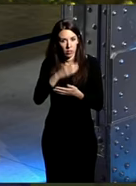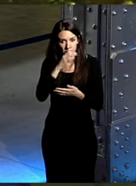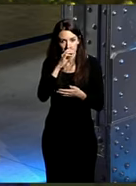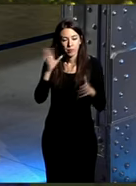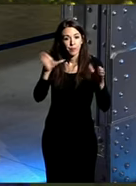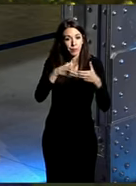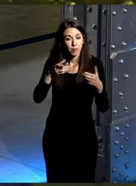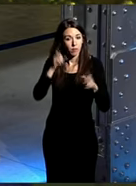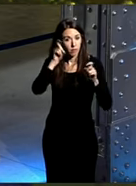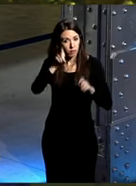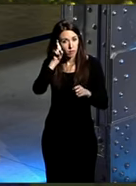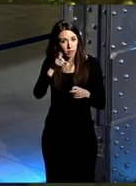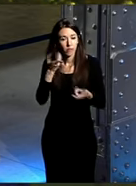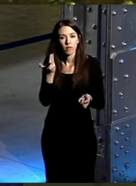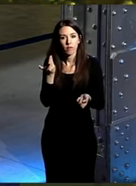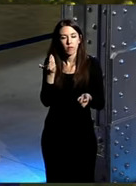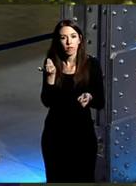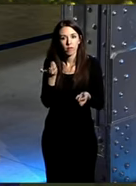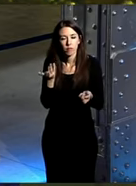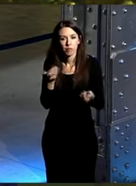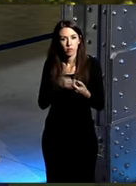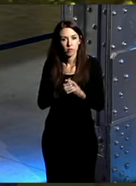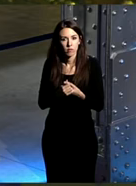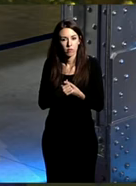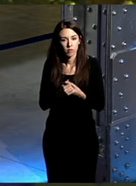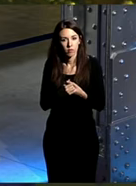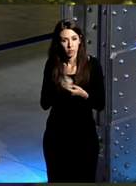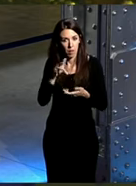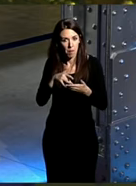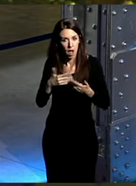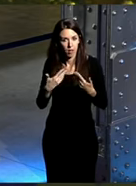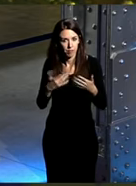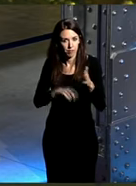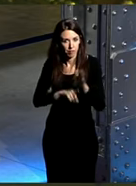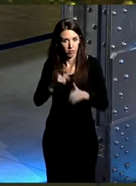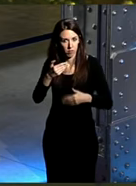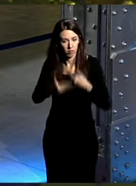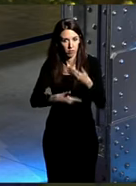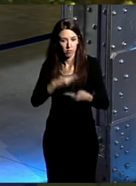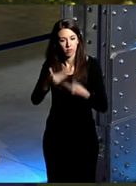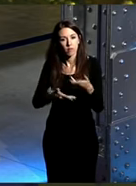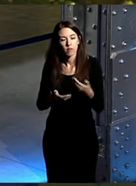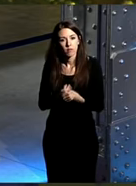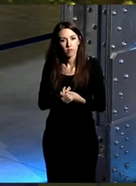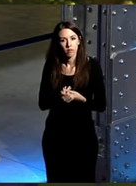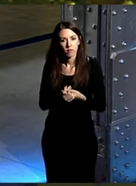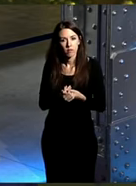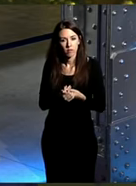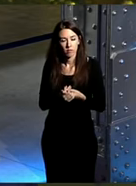comunidad docente a que dé pasos, que se